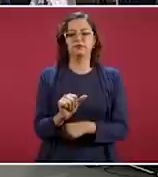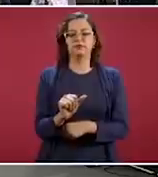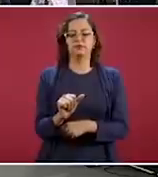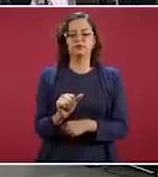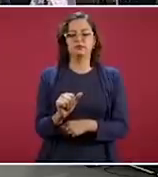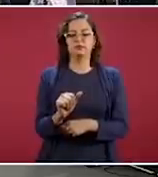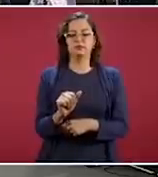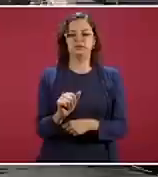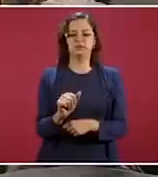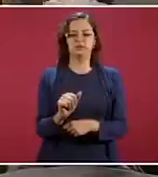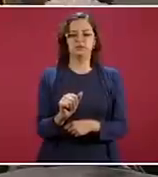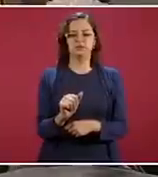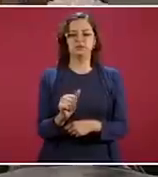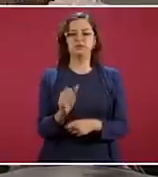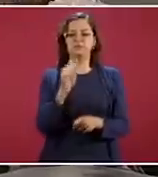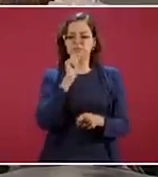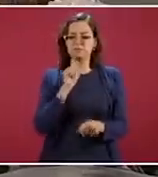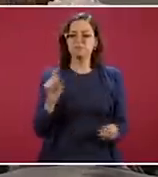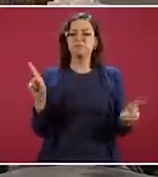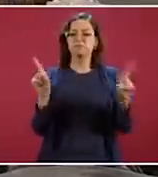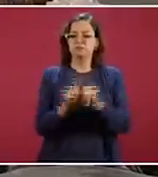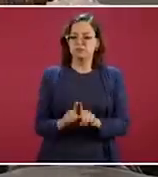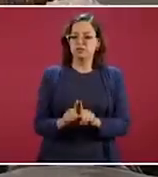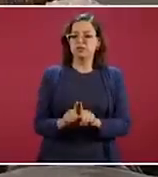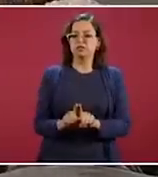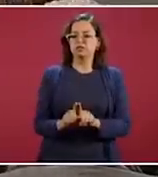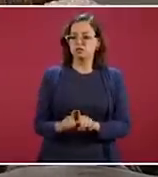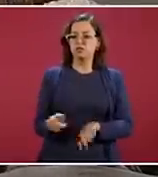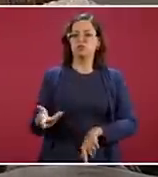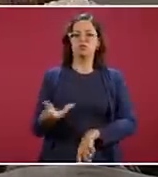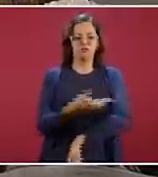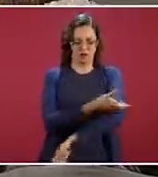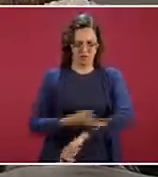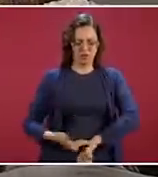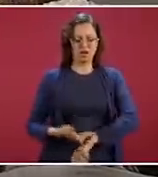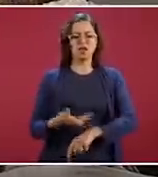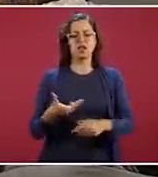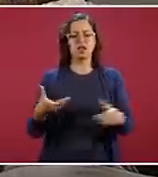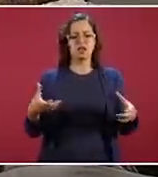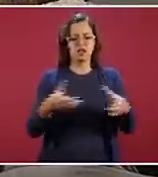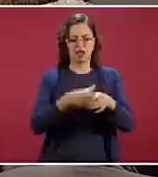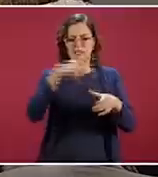un paisano con su familia,